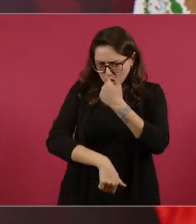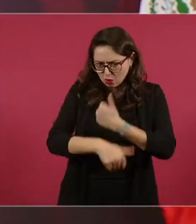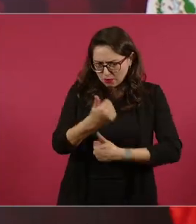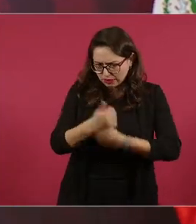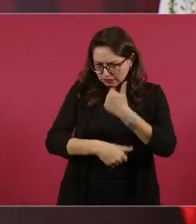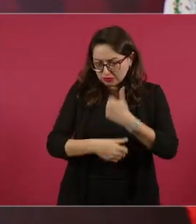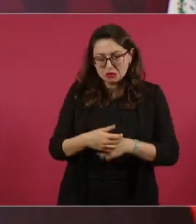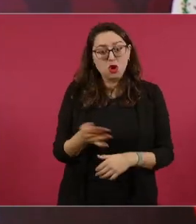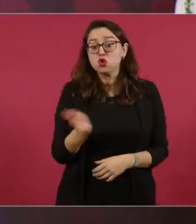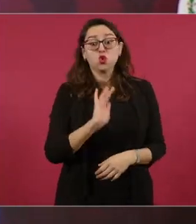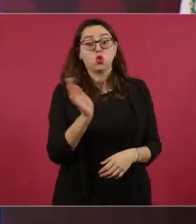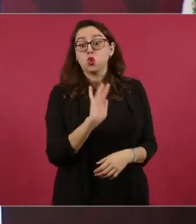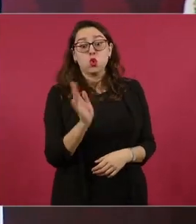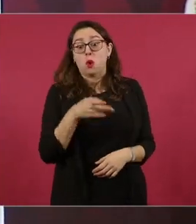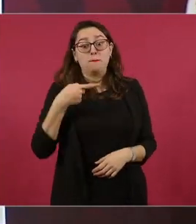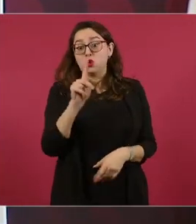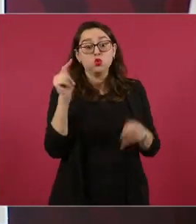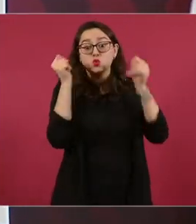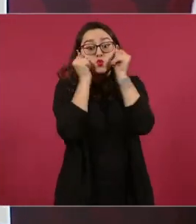terrible.